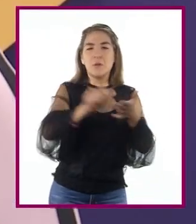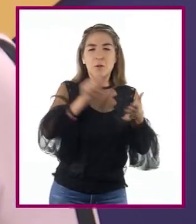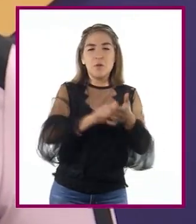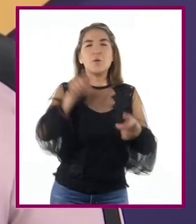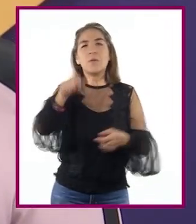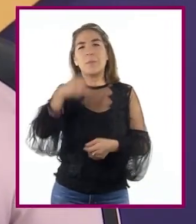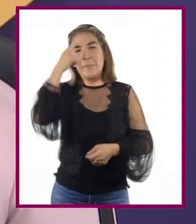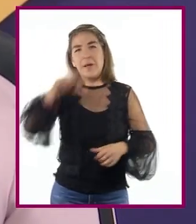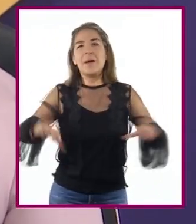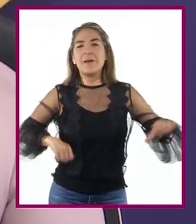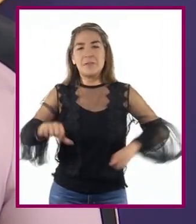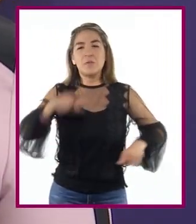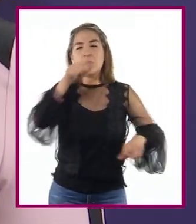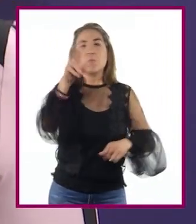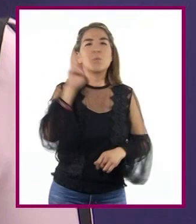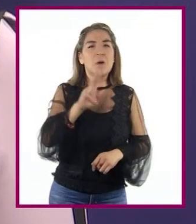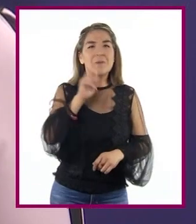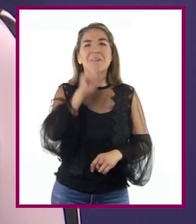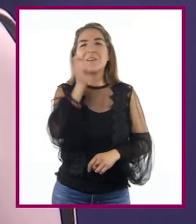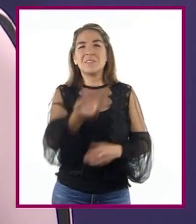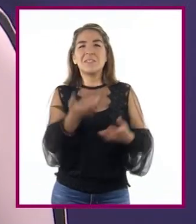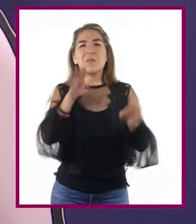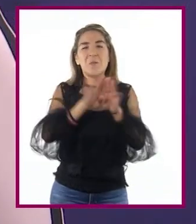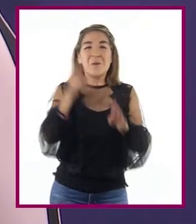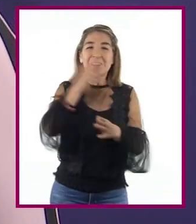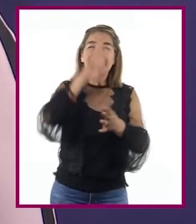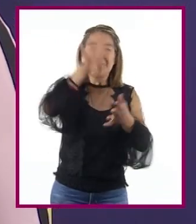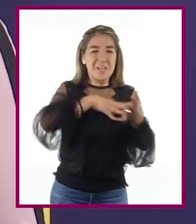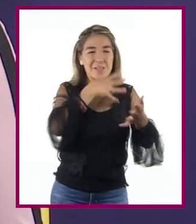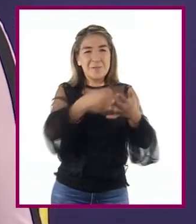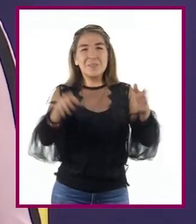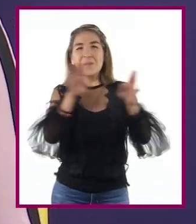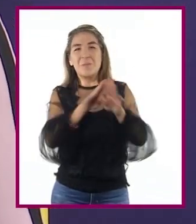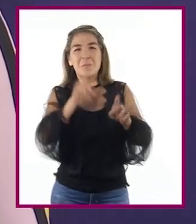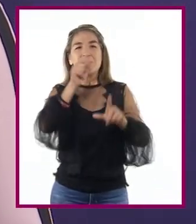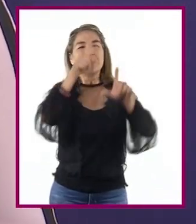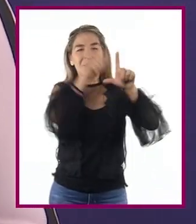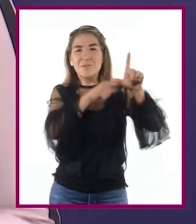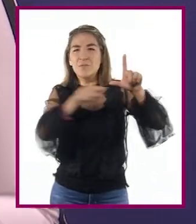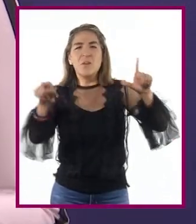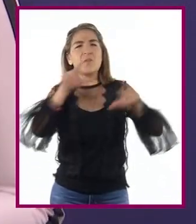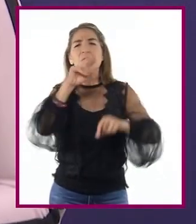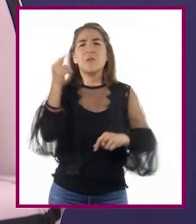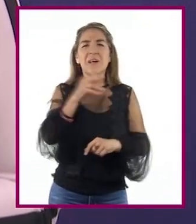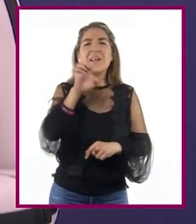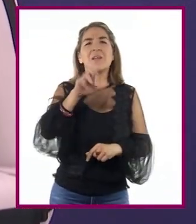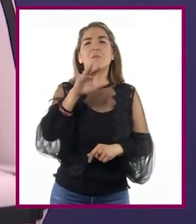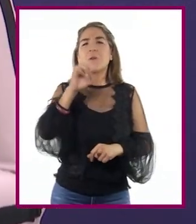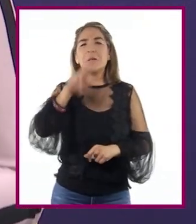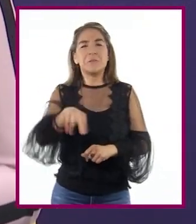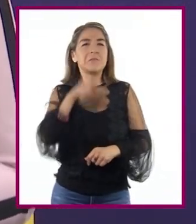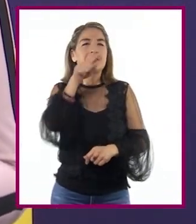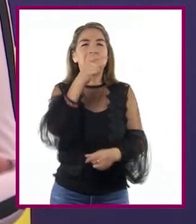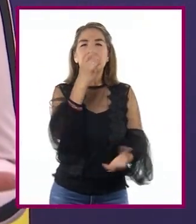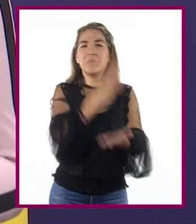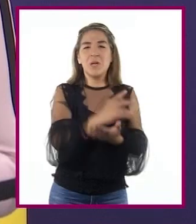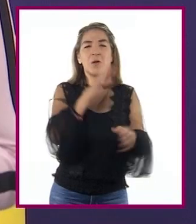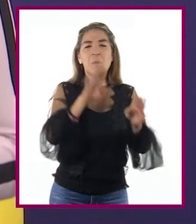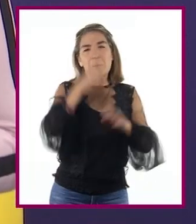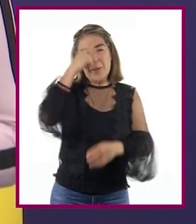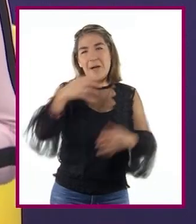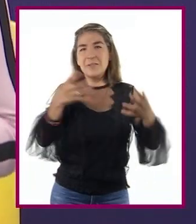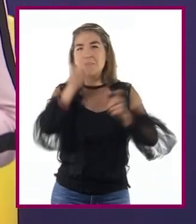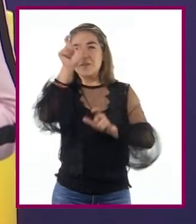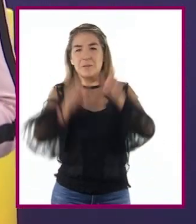Comprueben que en ocasiones no necesitan una tabla de frecuencias ni resolver ecuaciones u otra forma de cálculo para